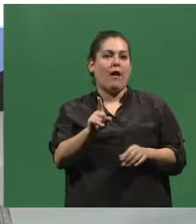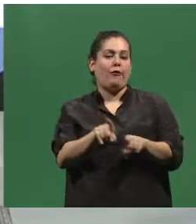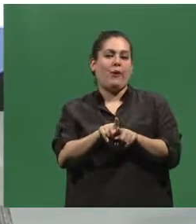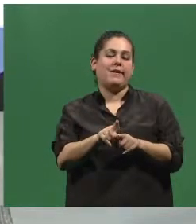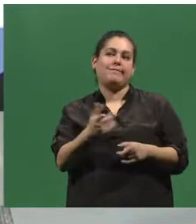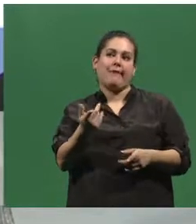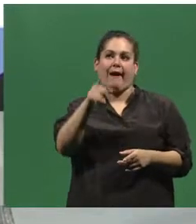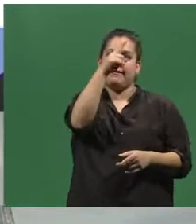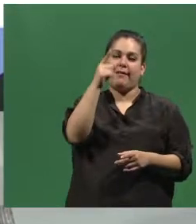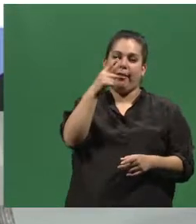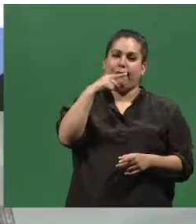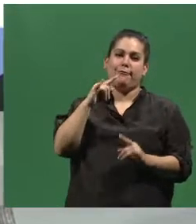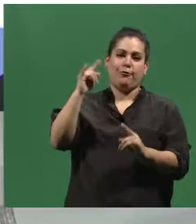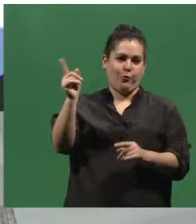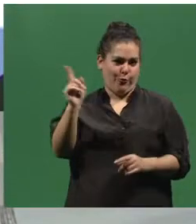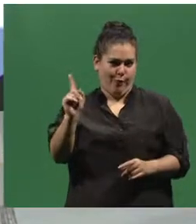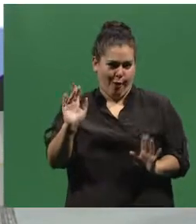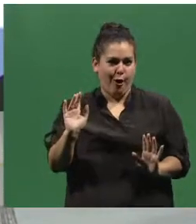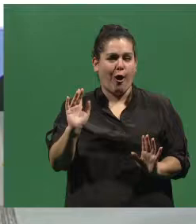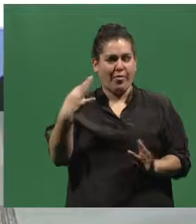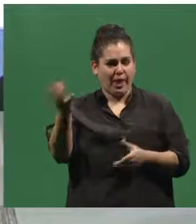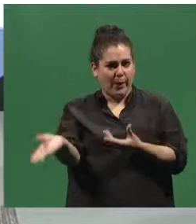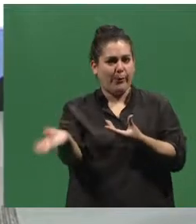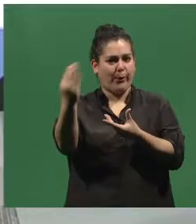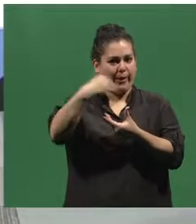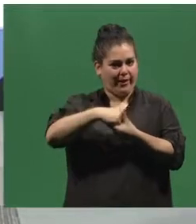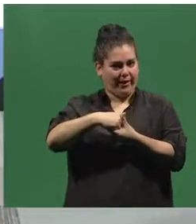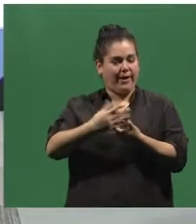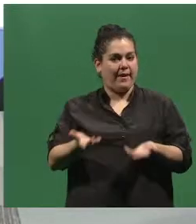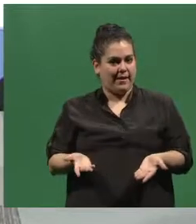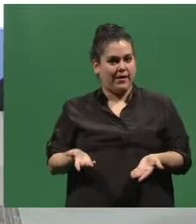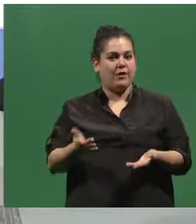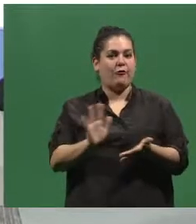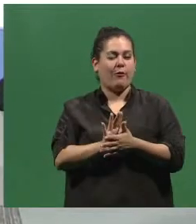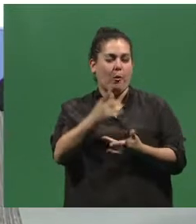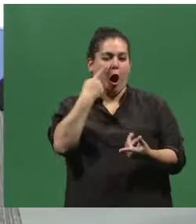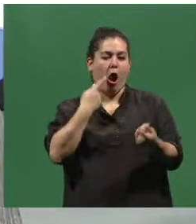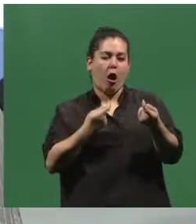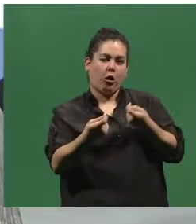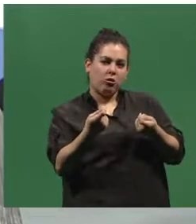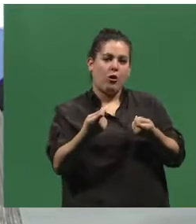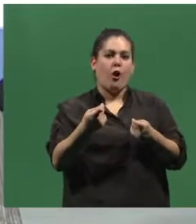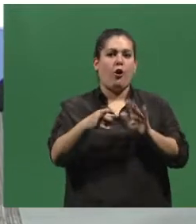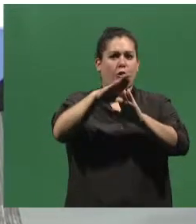cuestión menor, digamos, es que el Estado se involucre en regular y en normatizar este tipo de cuestiones,